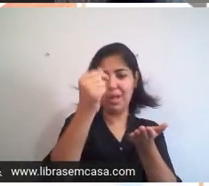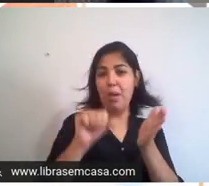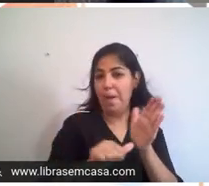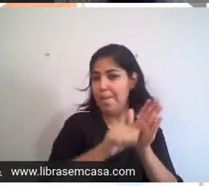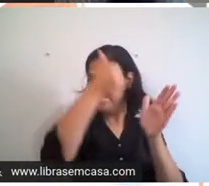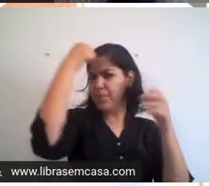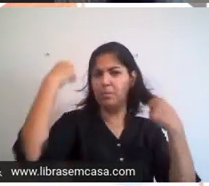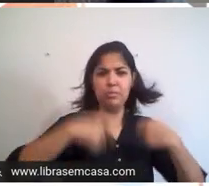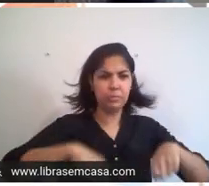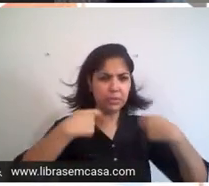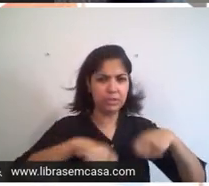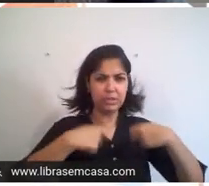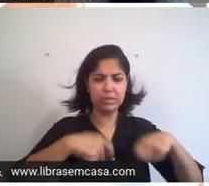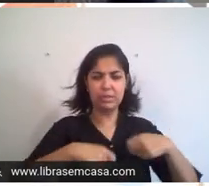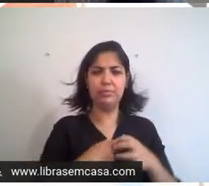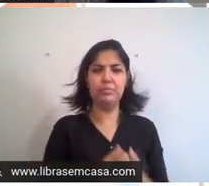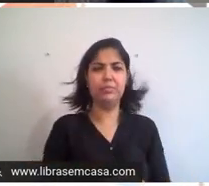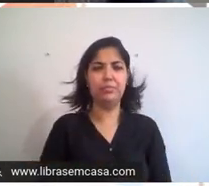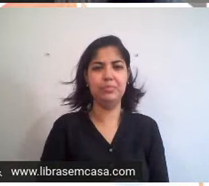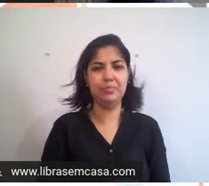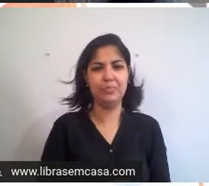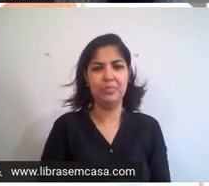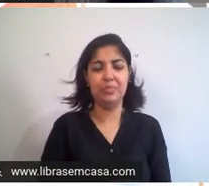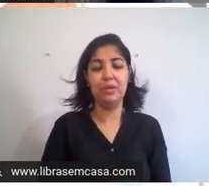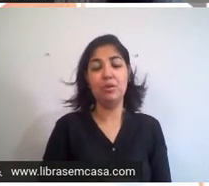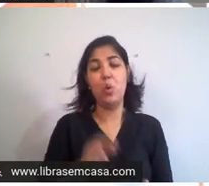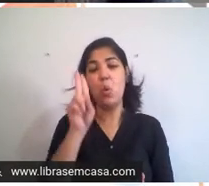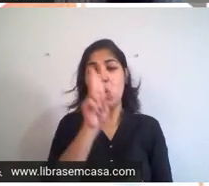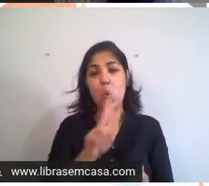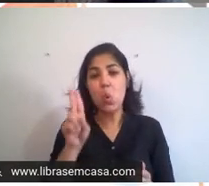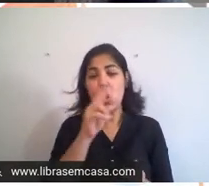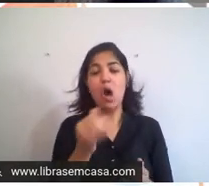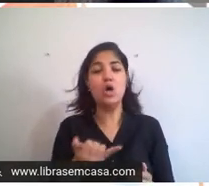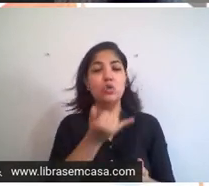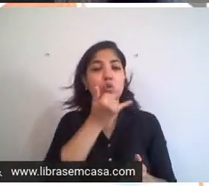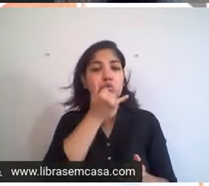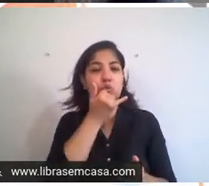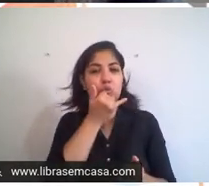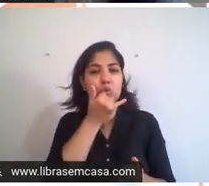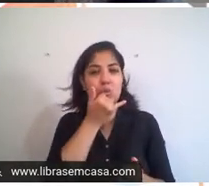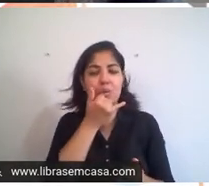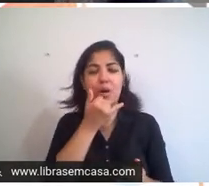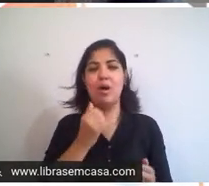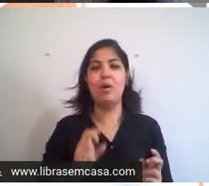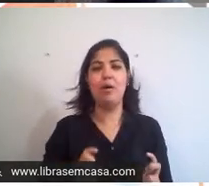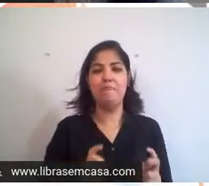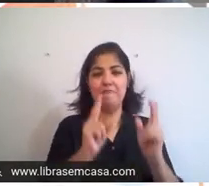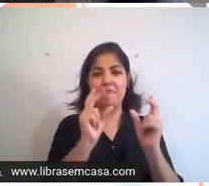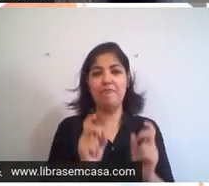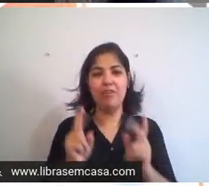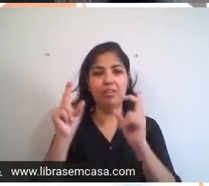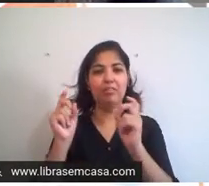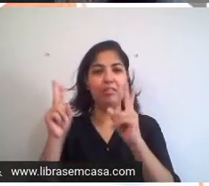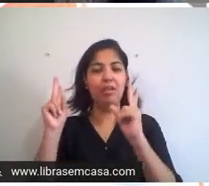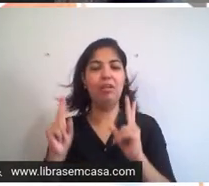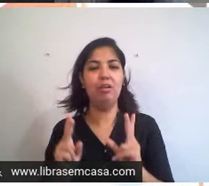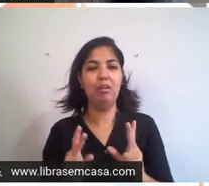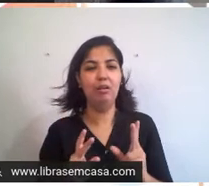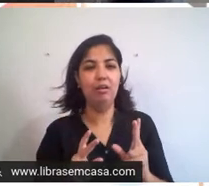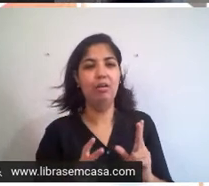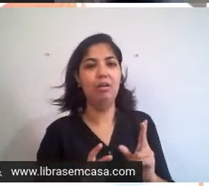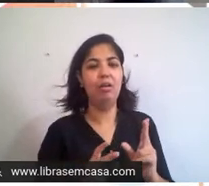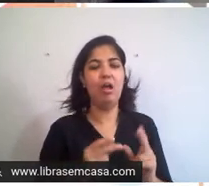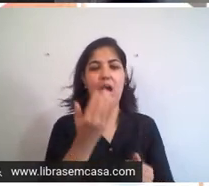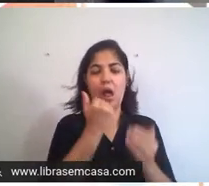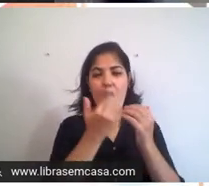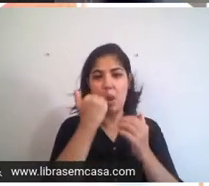largo de todo este tiempo y sobre todo al comienzo de la pandemia, las calles desiertas y estaban estas motos de personas que, por